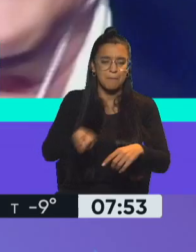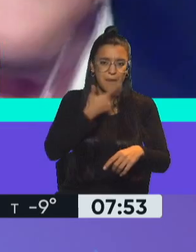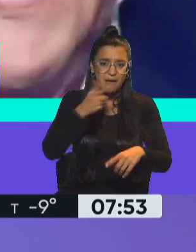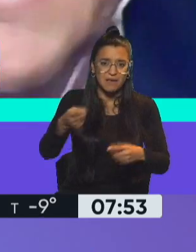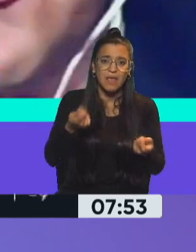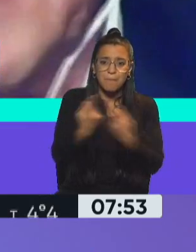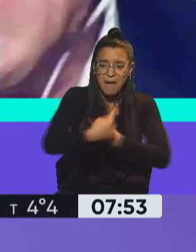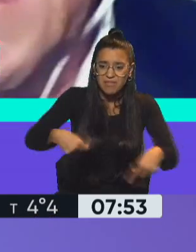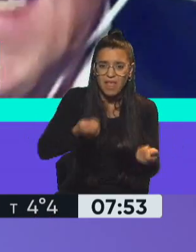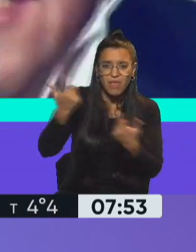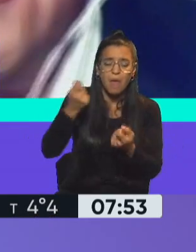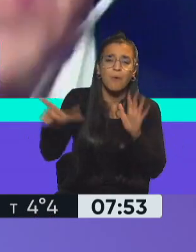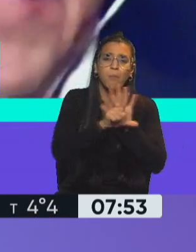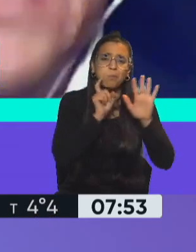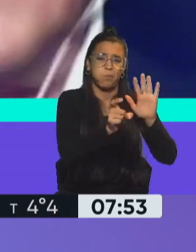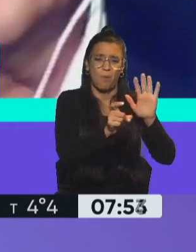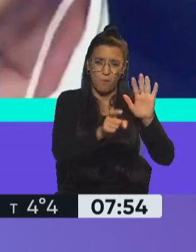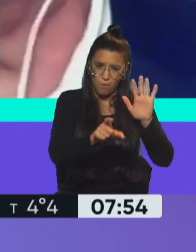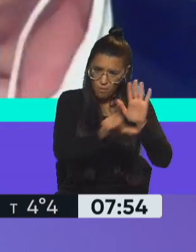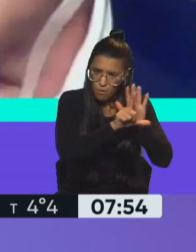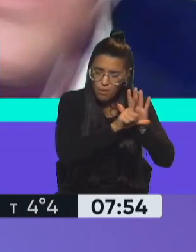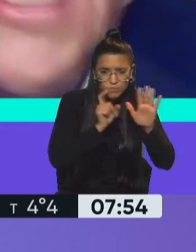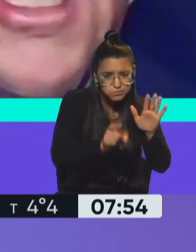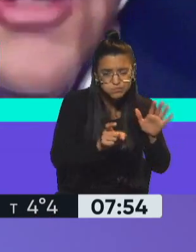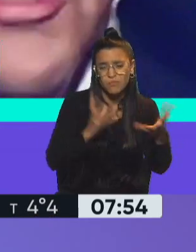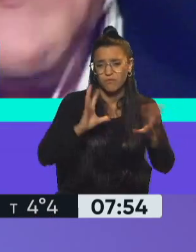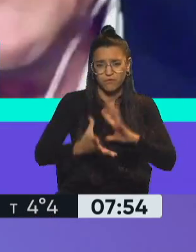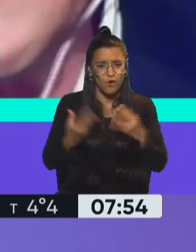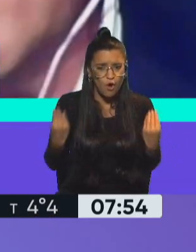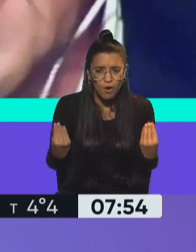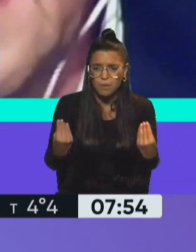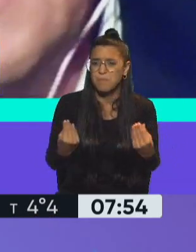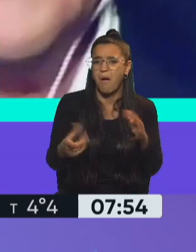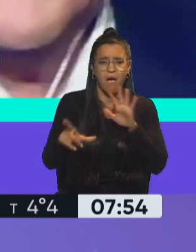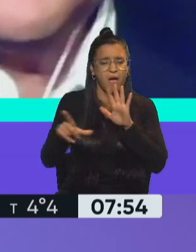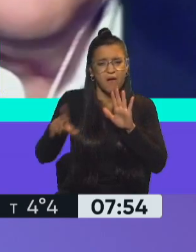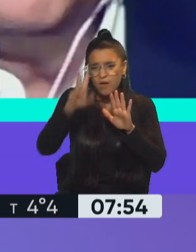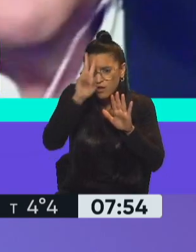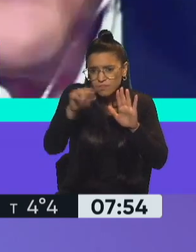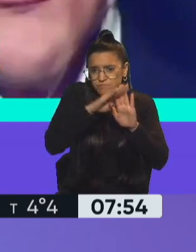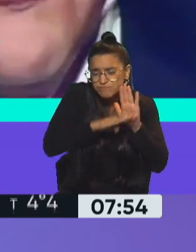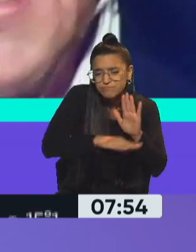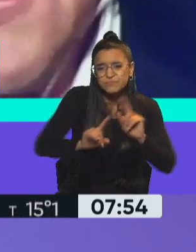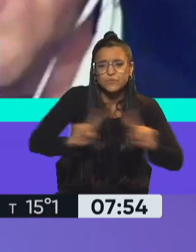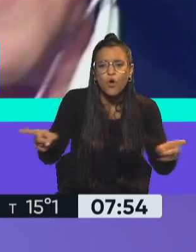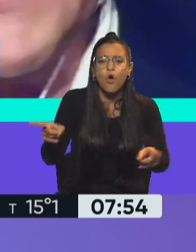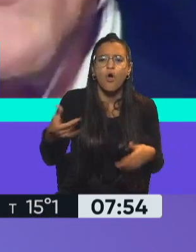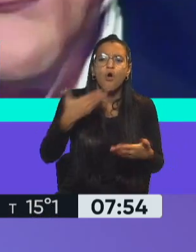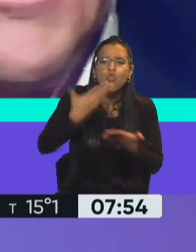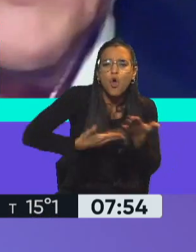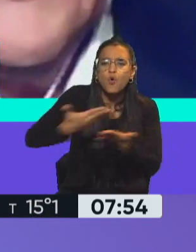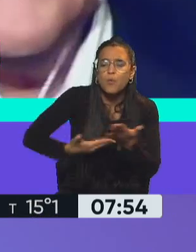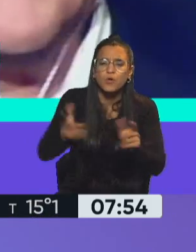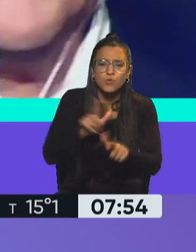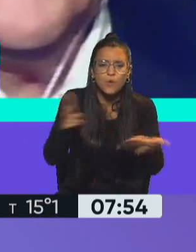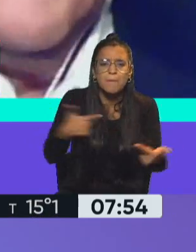este material, de manera totalmente ilegal, obviamente, de manera totalmente irregular, sin ningún tipo de documentación